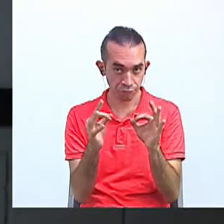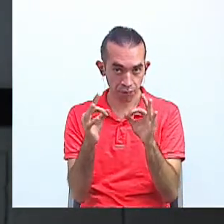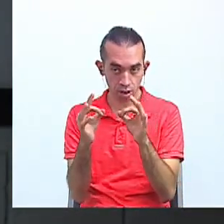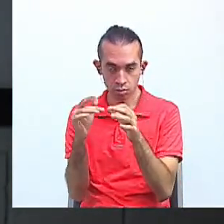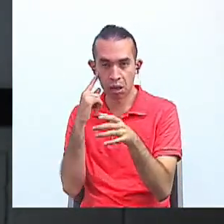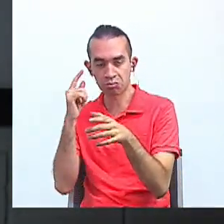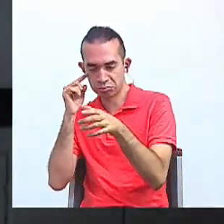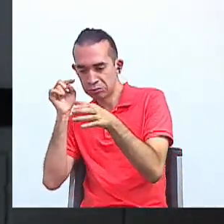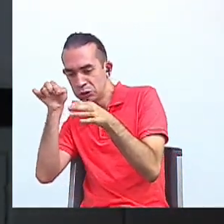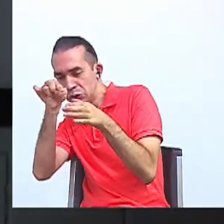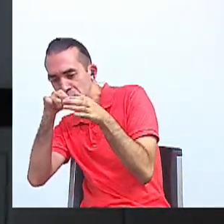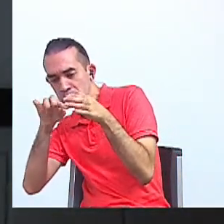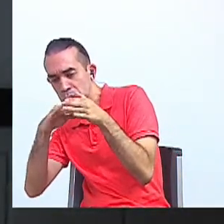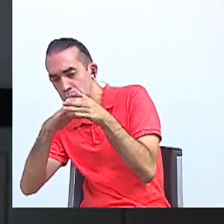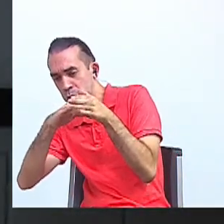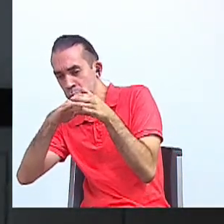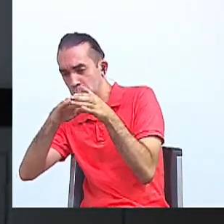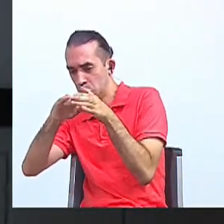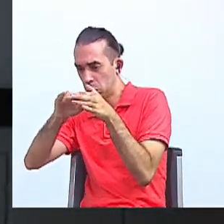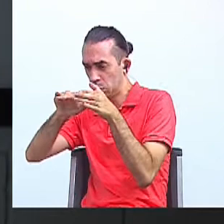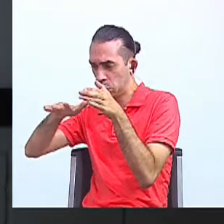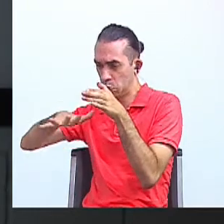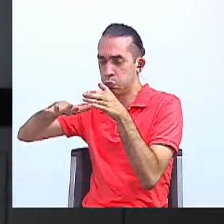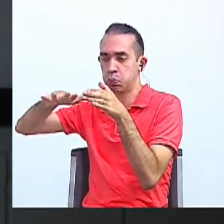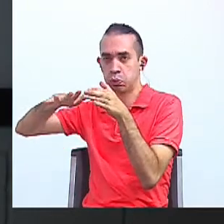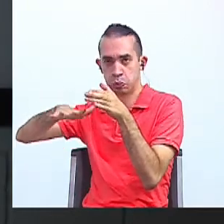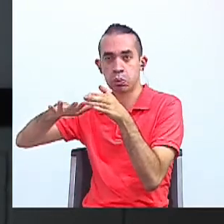límite. Efectivamente, ahí está.